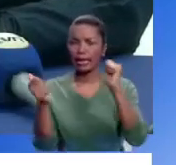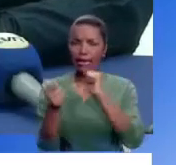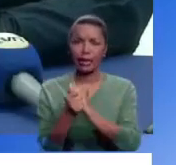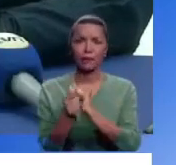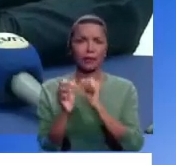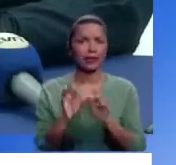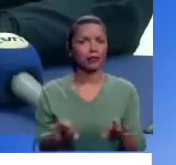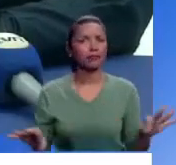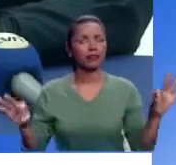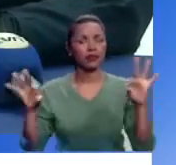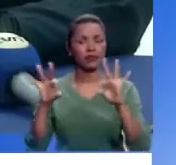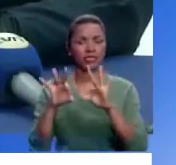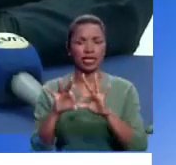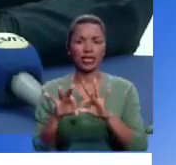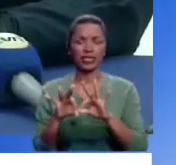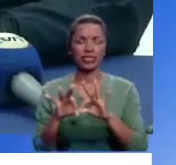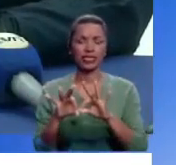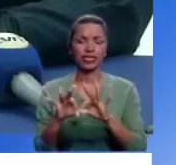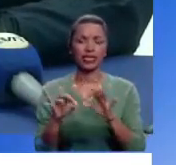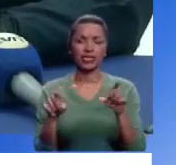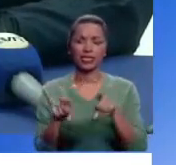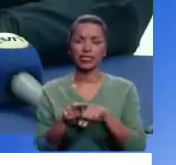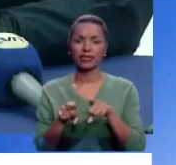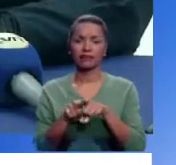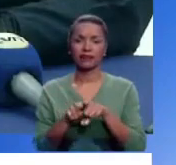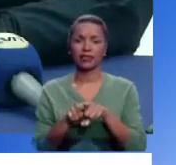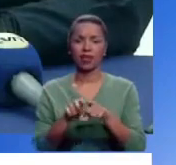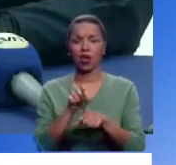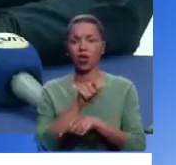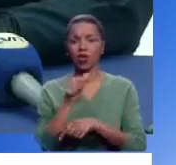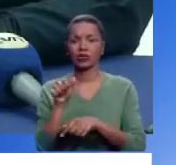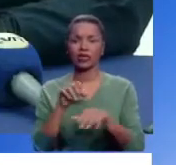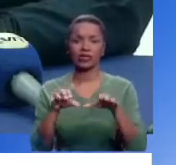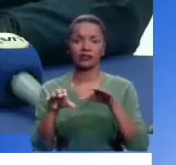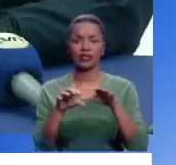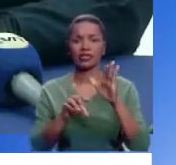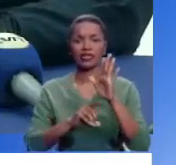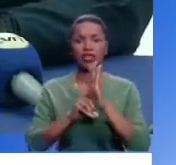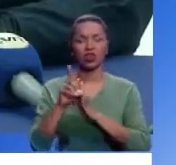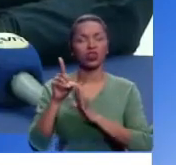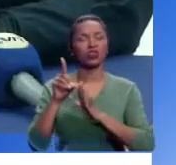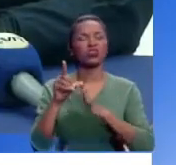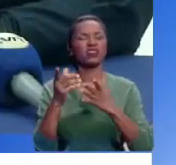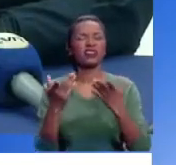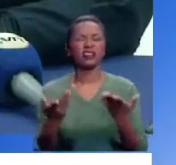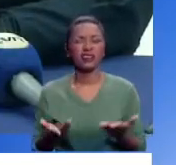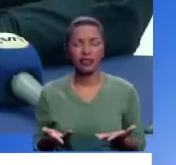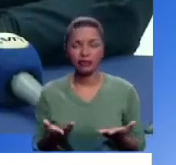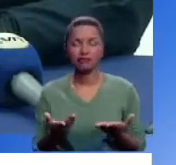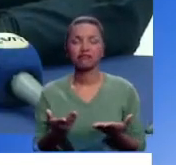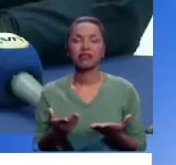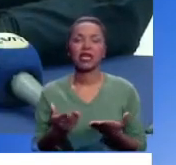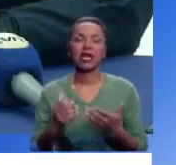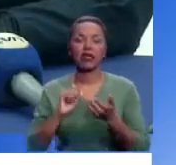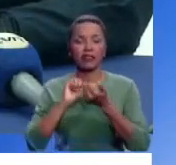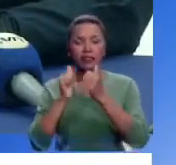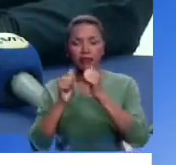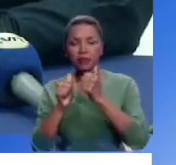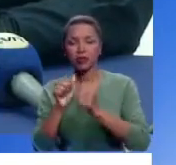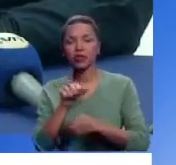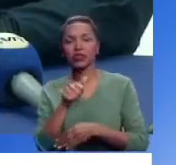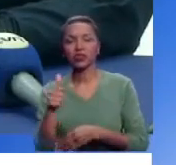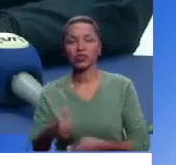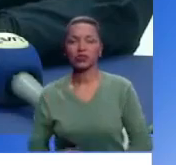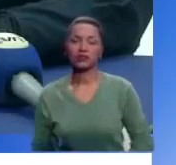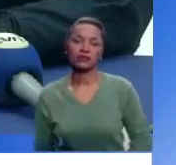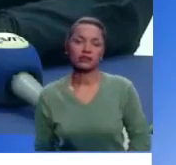ciudadana, deportiva, actividades deportivas que desarrollamos a través de estos grupos. Ese es un trabajo en equipo que se está llevando a cabo aquí.